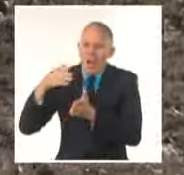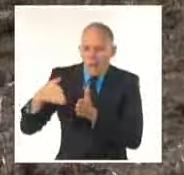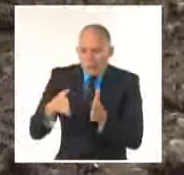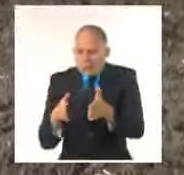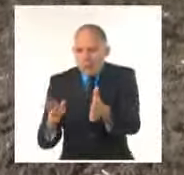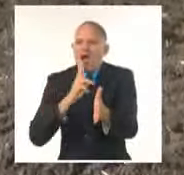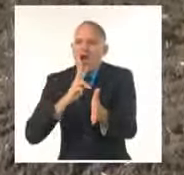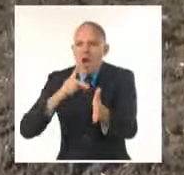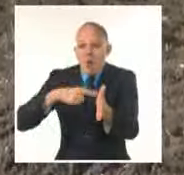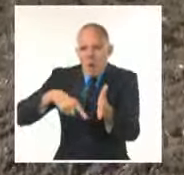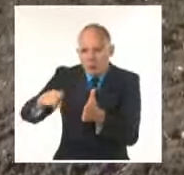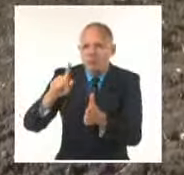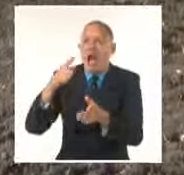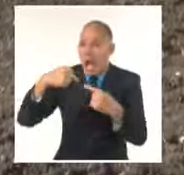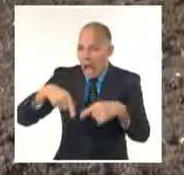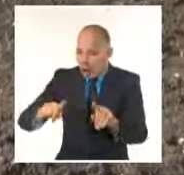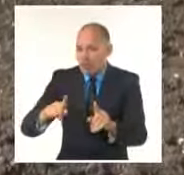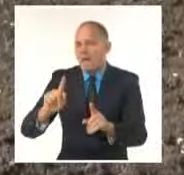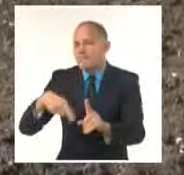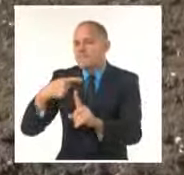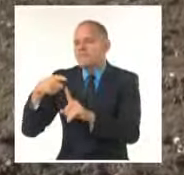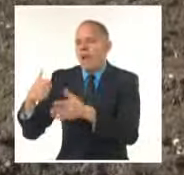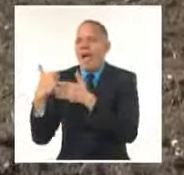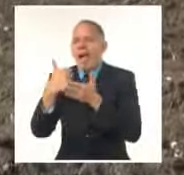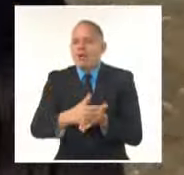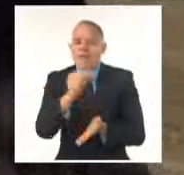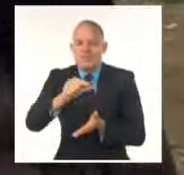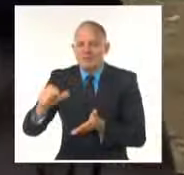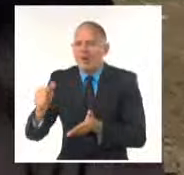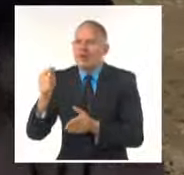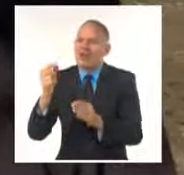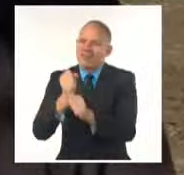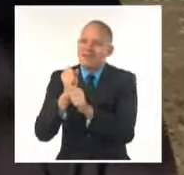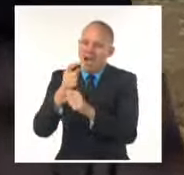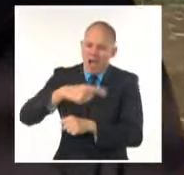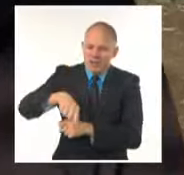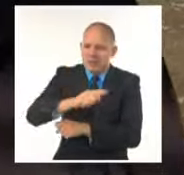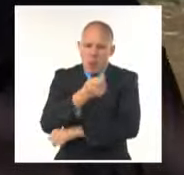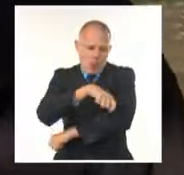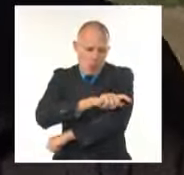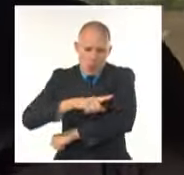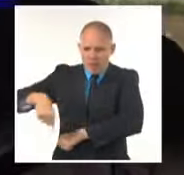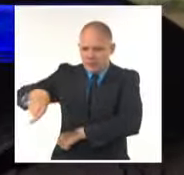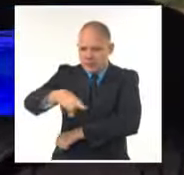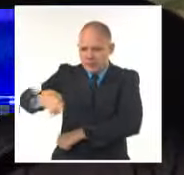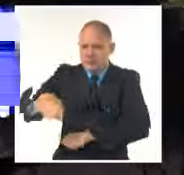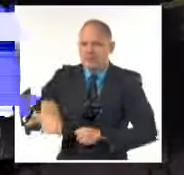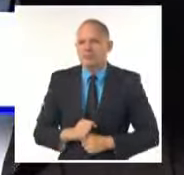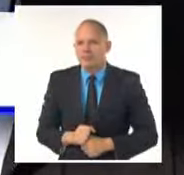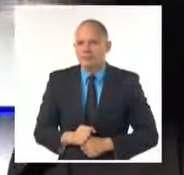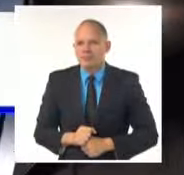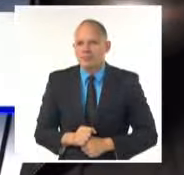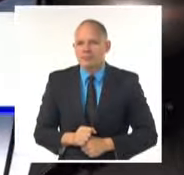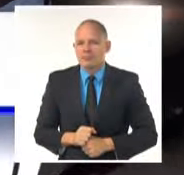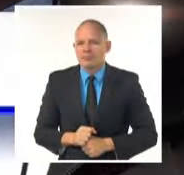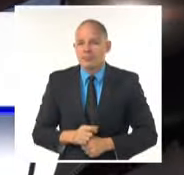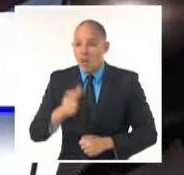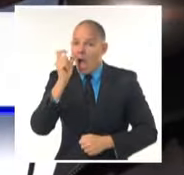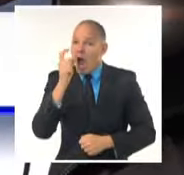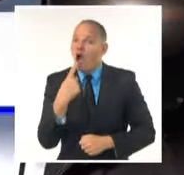grandes esfuerzos en la producción de alimentos para sus trabajadores y el pueblo. El concepto del trasvase da el valor de uso aquí a